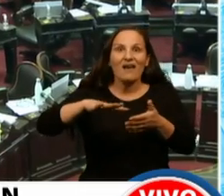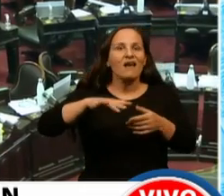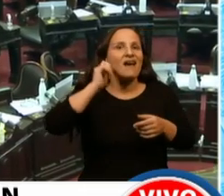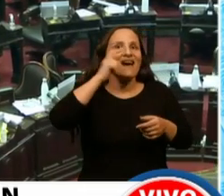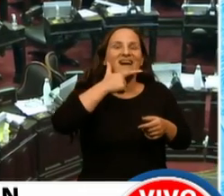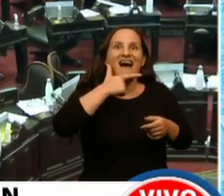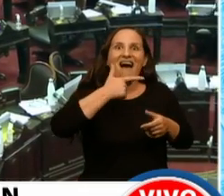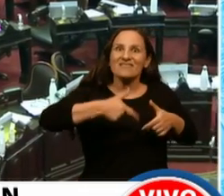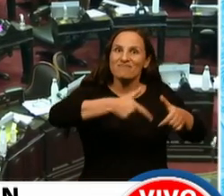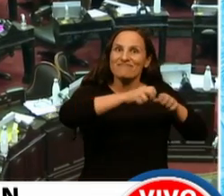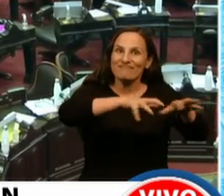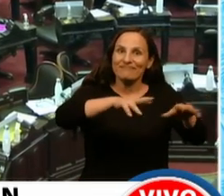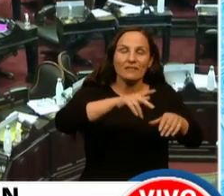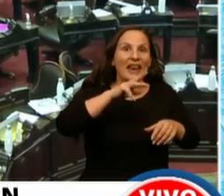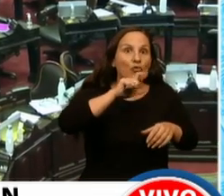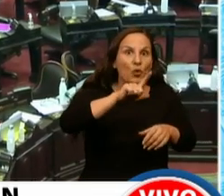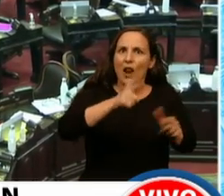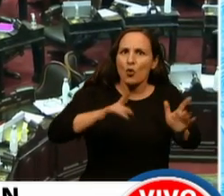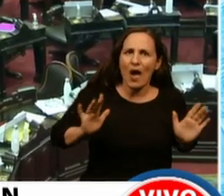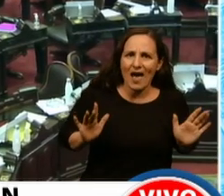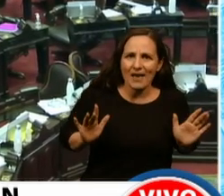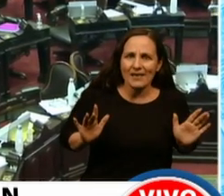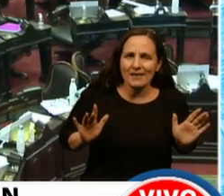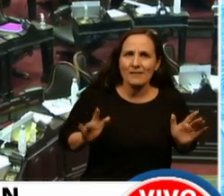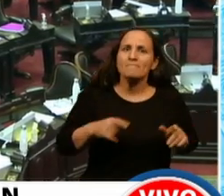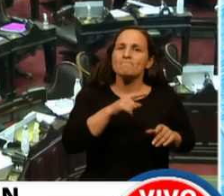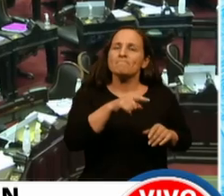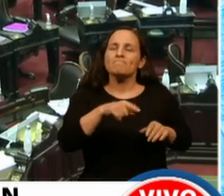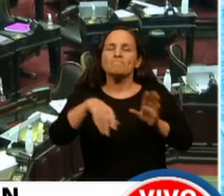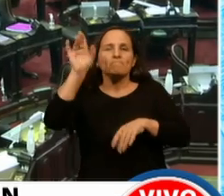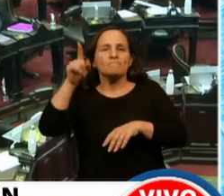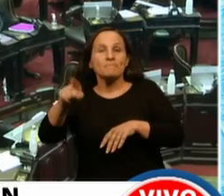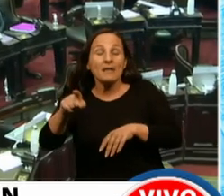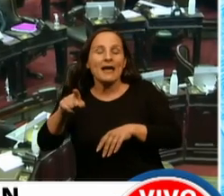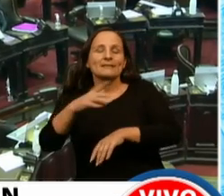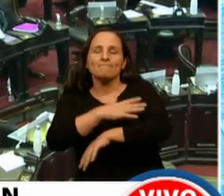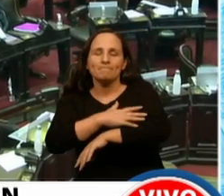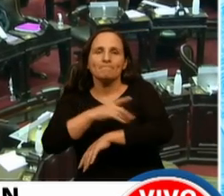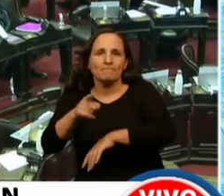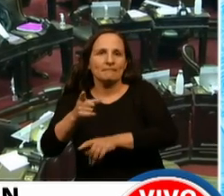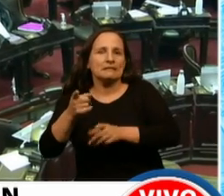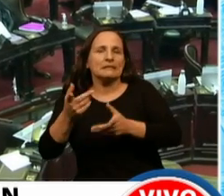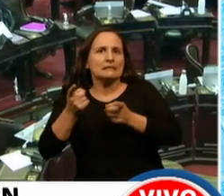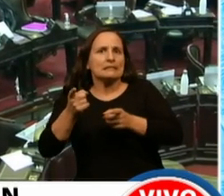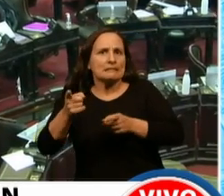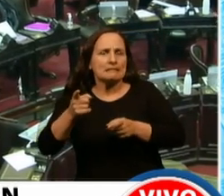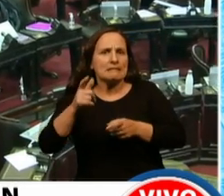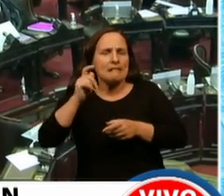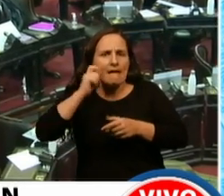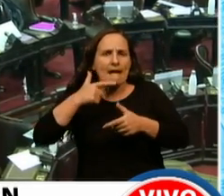natural y obviamente la mayor parte pertenece a las familias más humildes para alcanzar la verdadera equidad